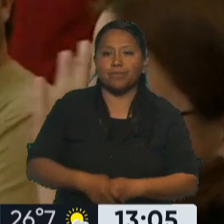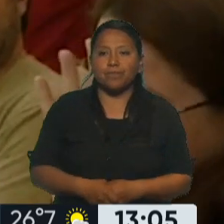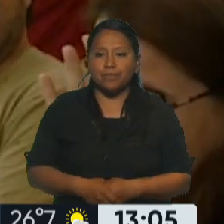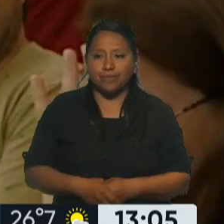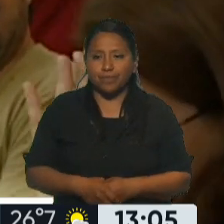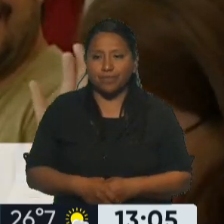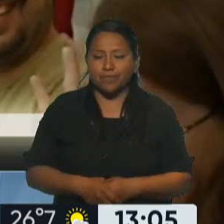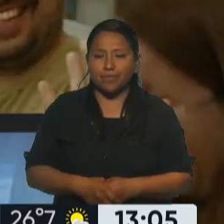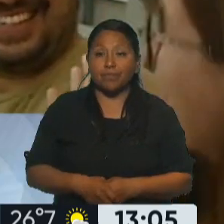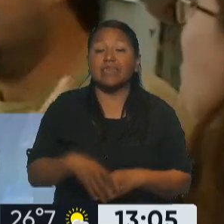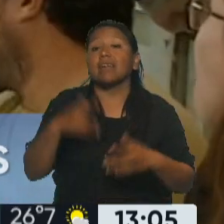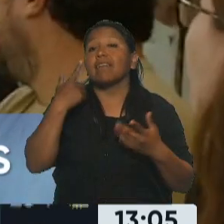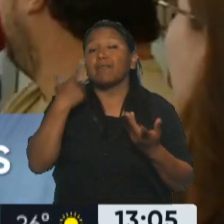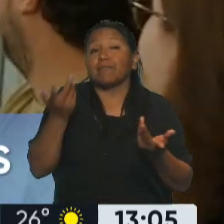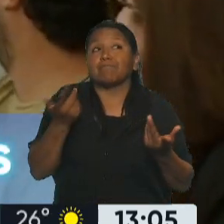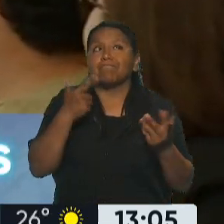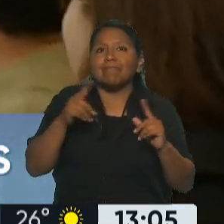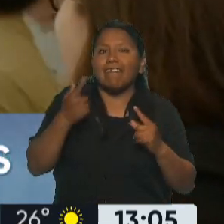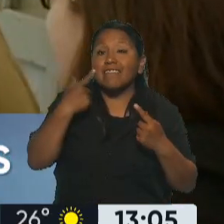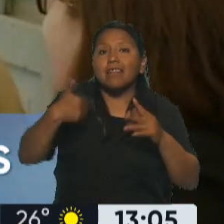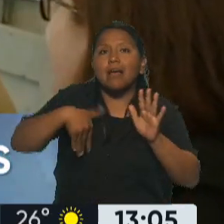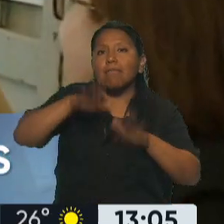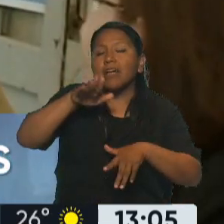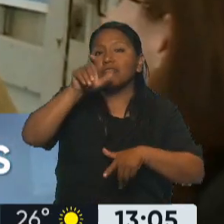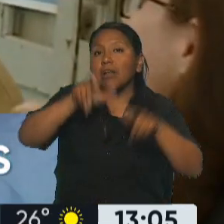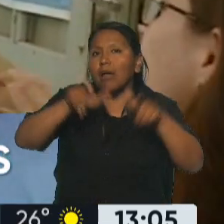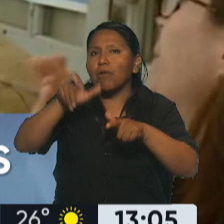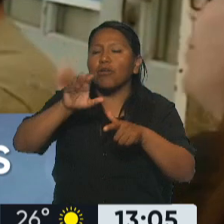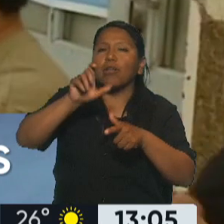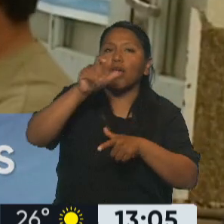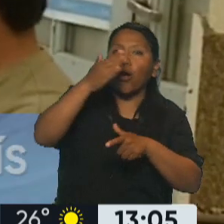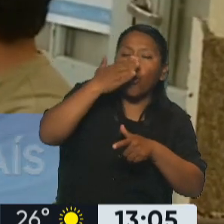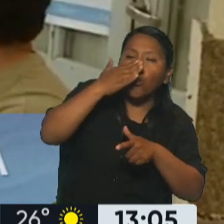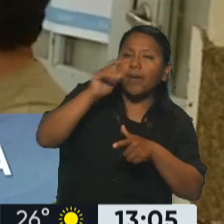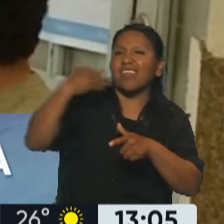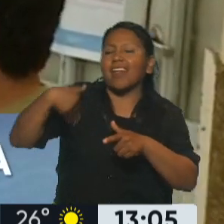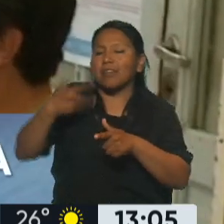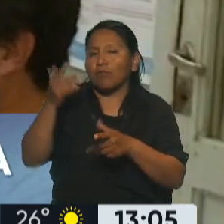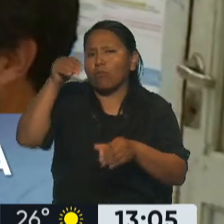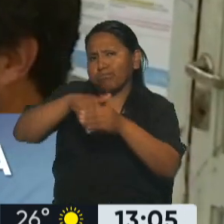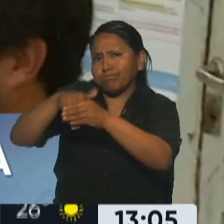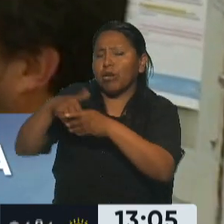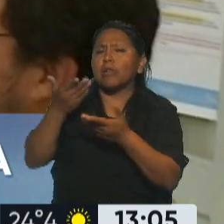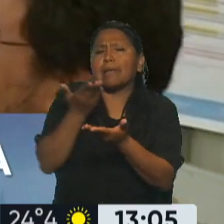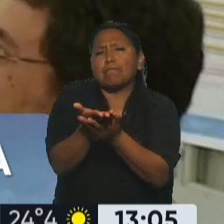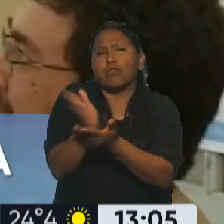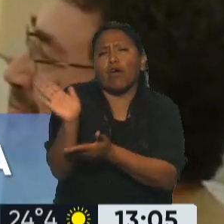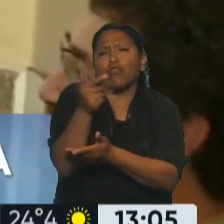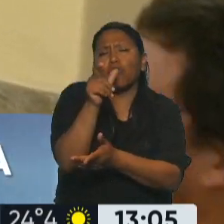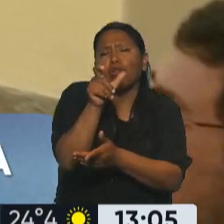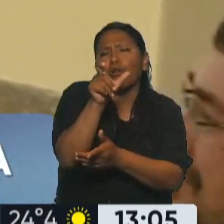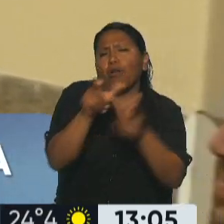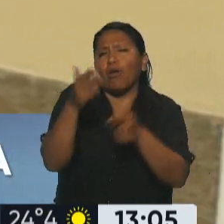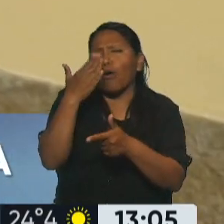La expectativa es de que vote la mayor cantidad de cordobeses y de argentinos. Yo le pido a todos los cordobeses y a todos